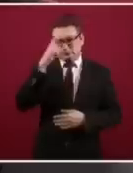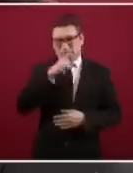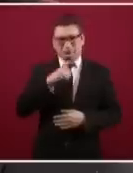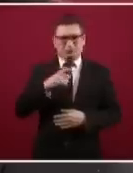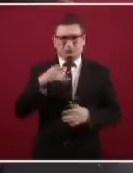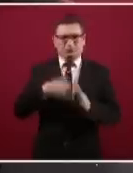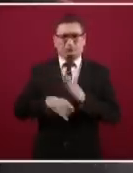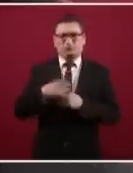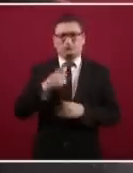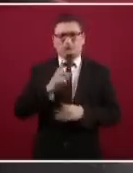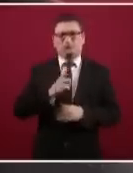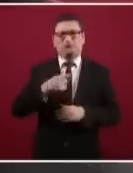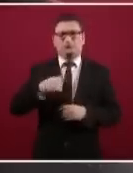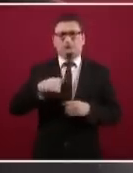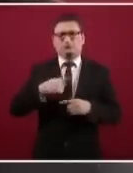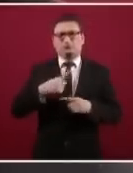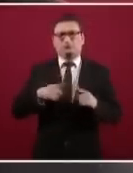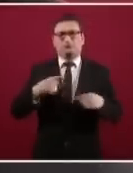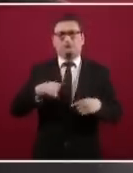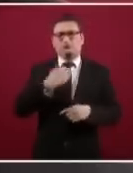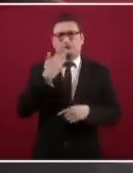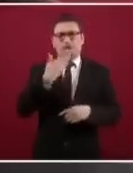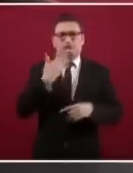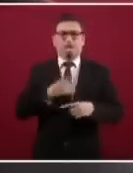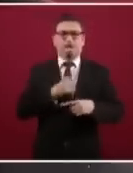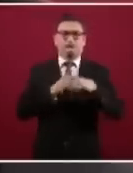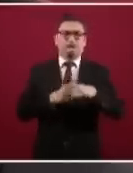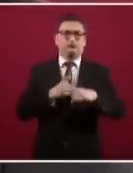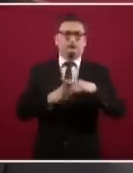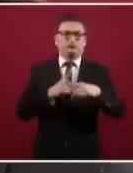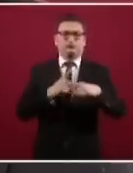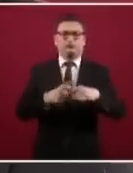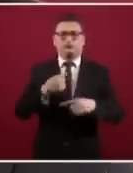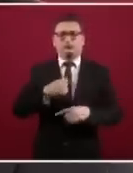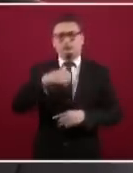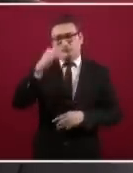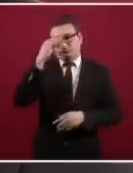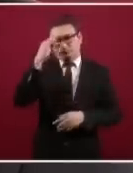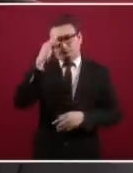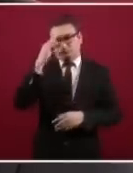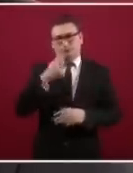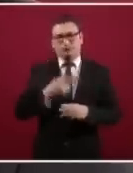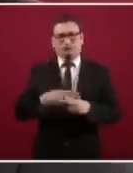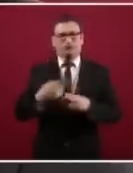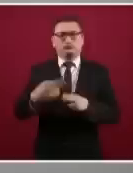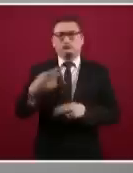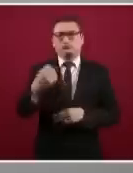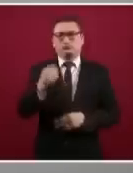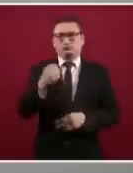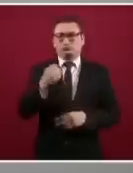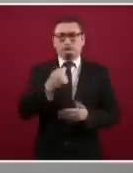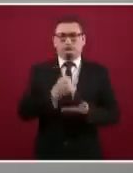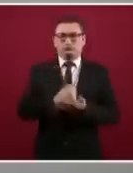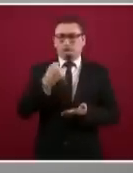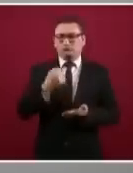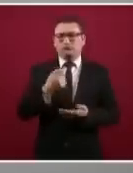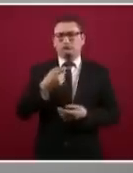optimista. Yo incluso había pensado que para septiembre se aprobaba.